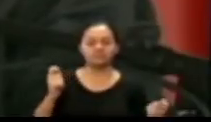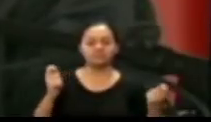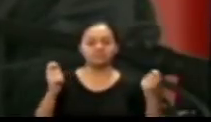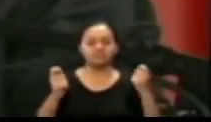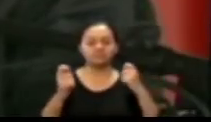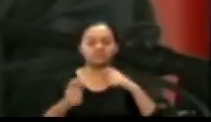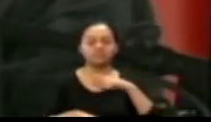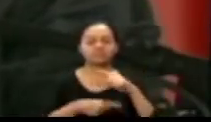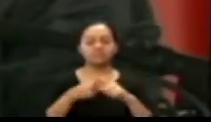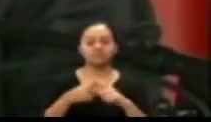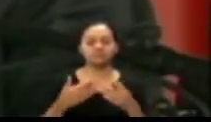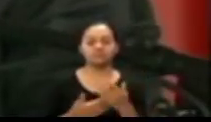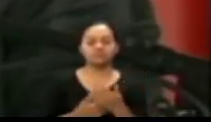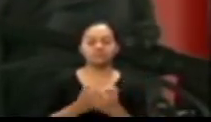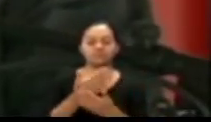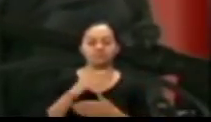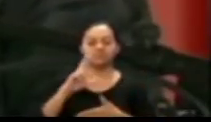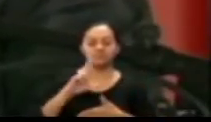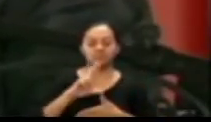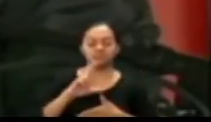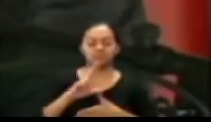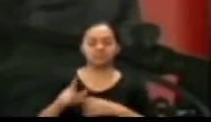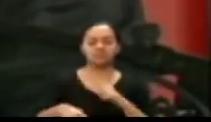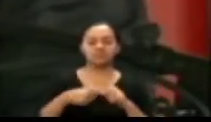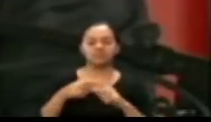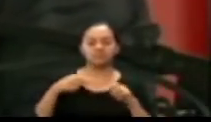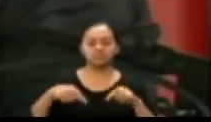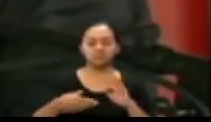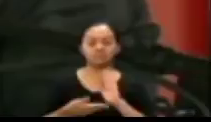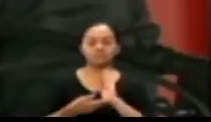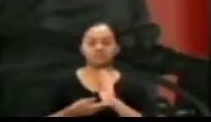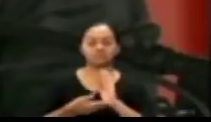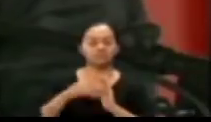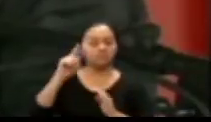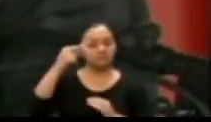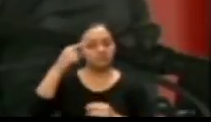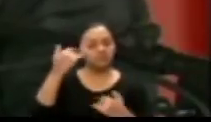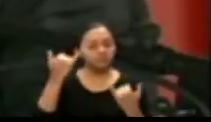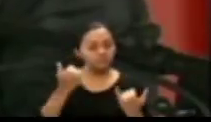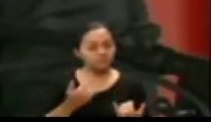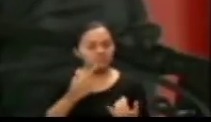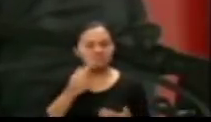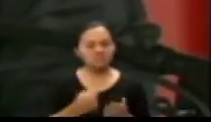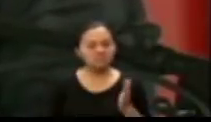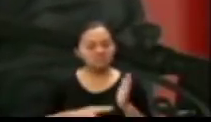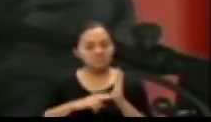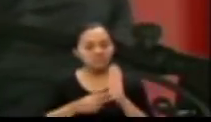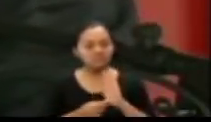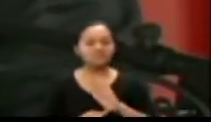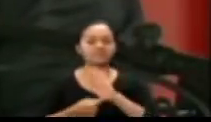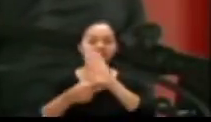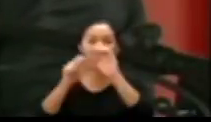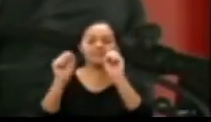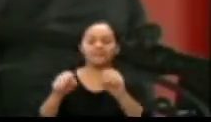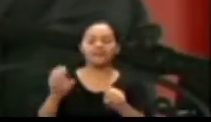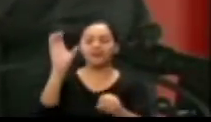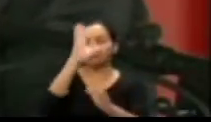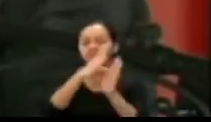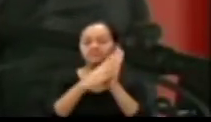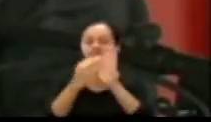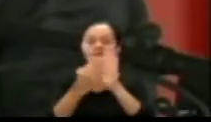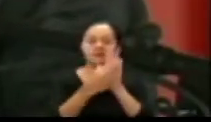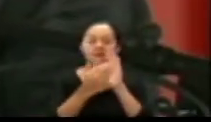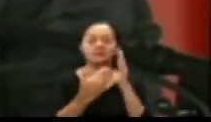está dinamizando América Latina, y que además estos modelos de gobiernos hoy por hoy son un ejemplo que se buscan